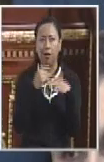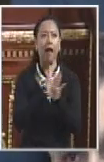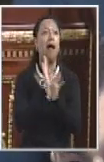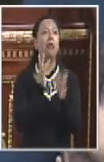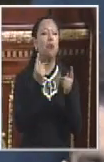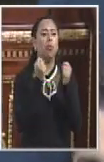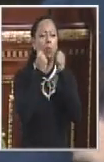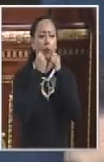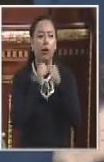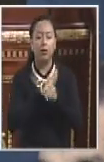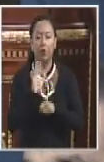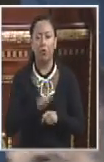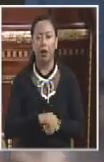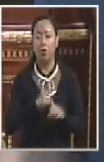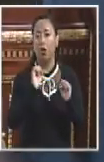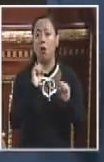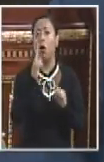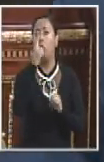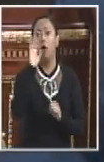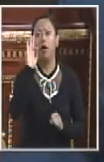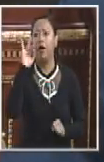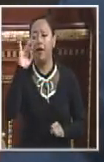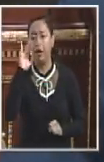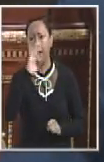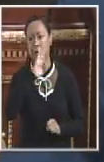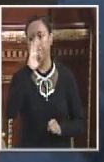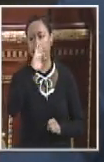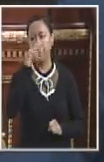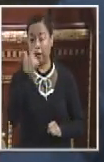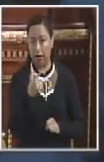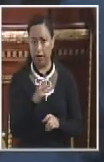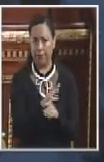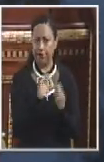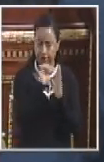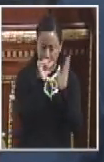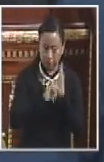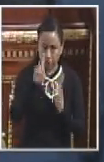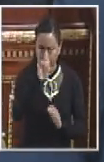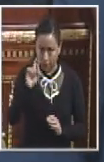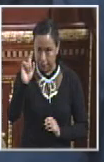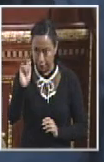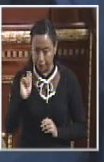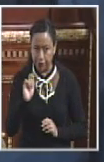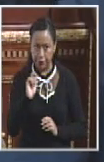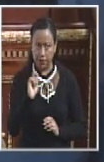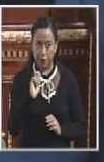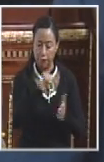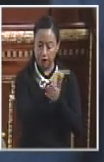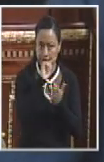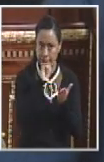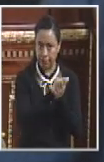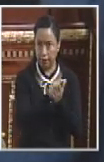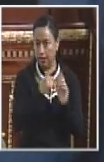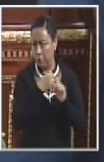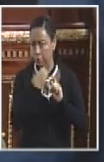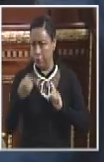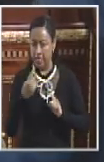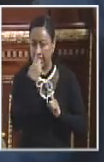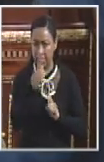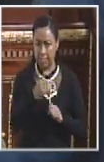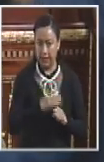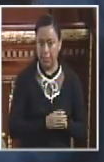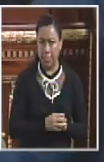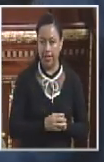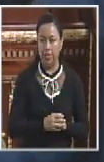ni cualquier fiscalía. Estamos hablando de que el artículo 120 de la Ley Orgánica dice: la designación de la